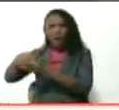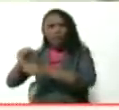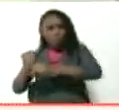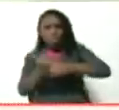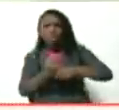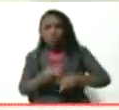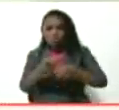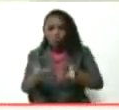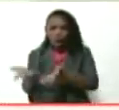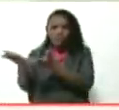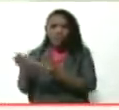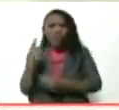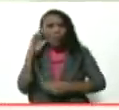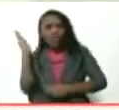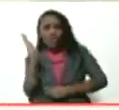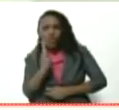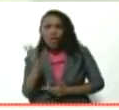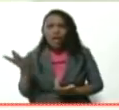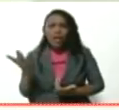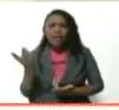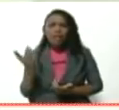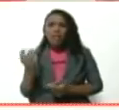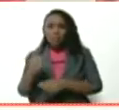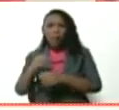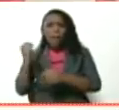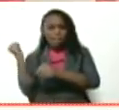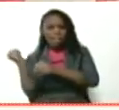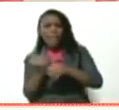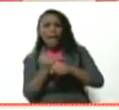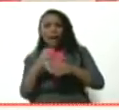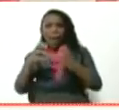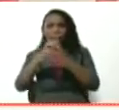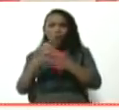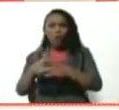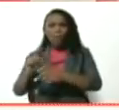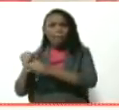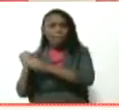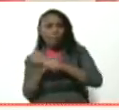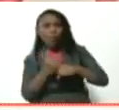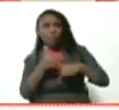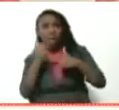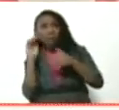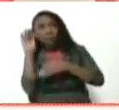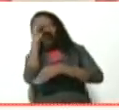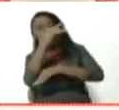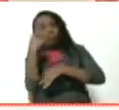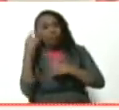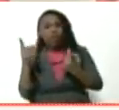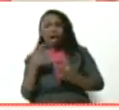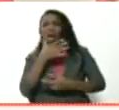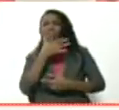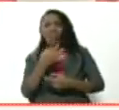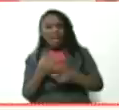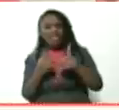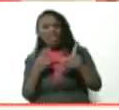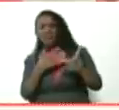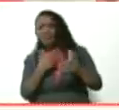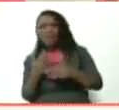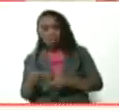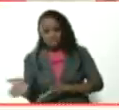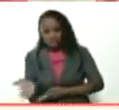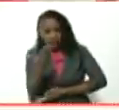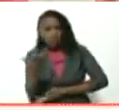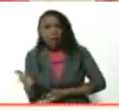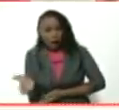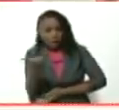Pero a que venga, a ver cuánto viene, y después pegarle con la pelota y pegarle con el bate y pegarle bien. No, es facilito, es una pelota que viene. Dale, pues.